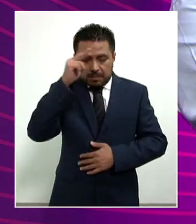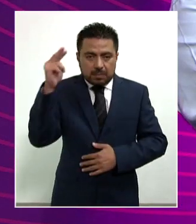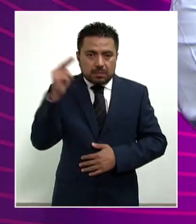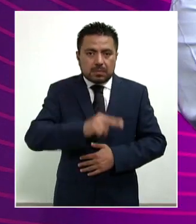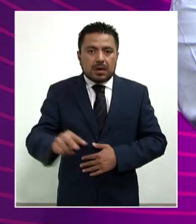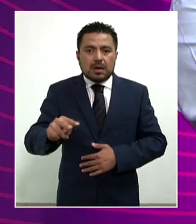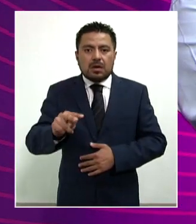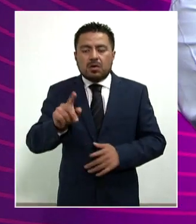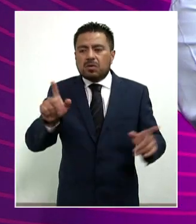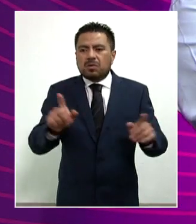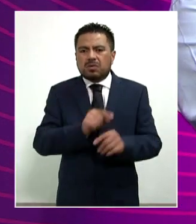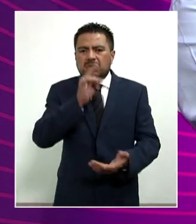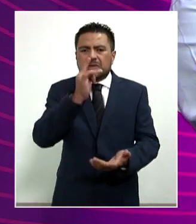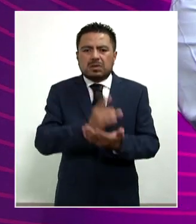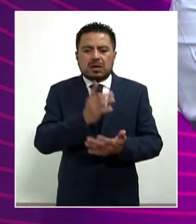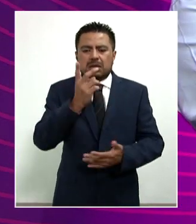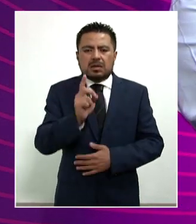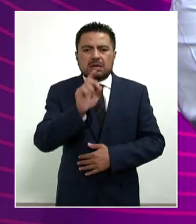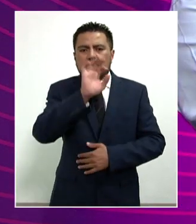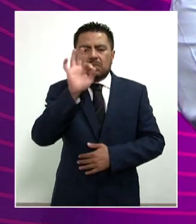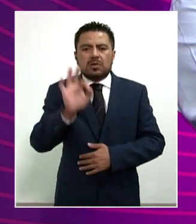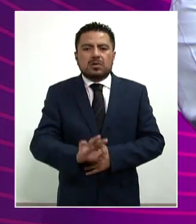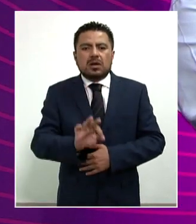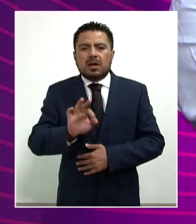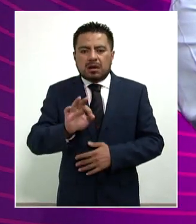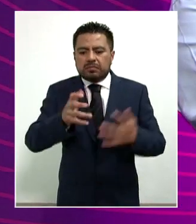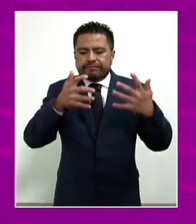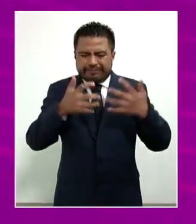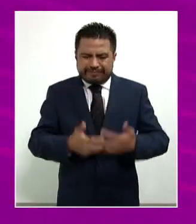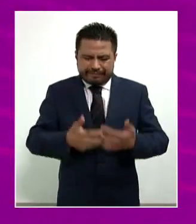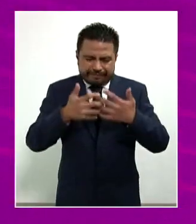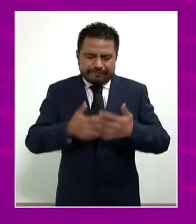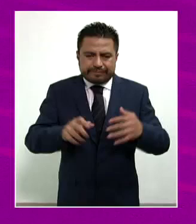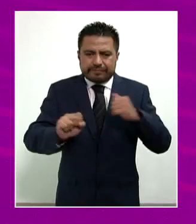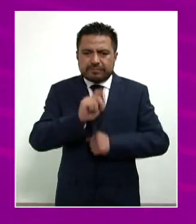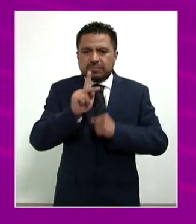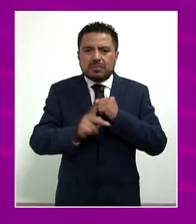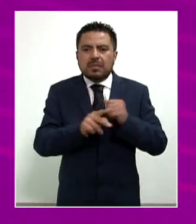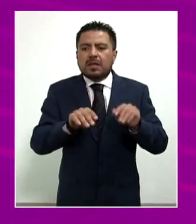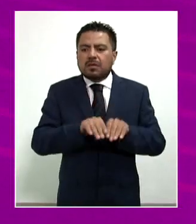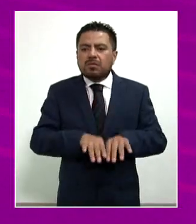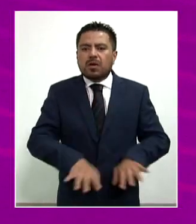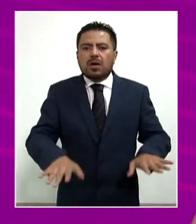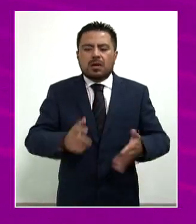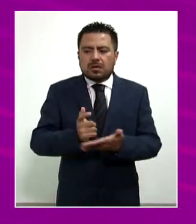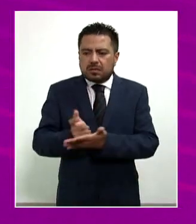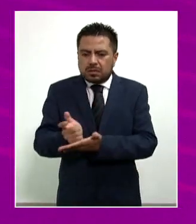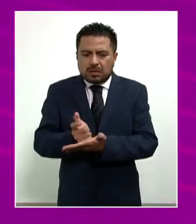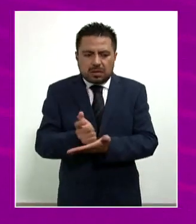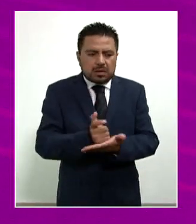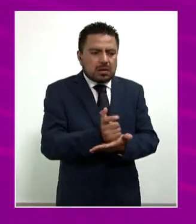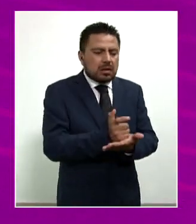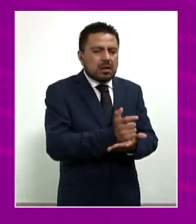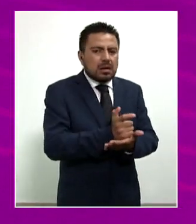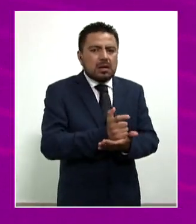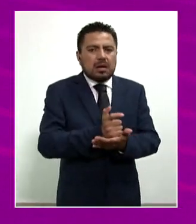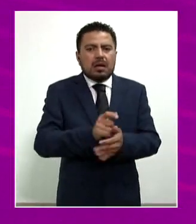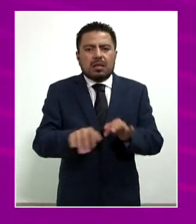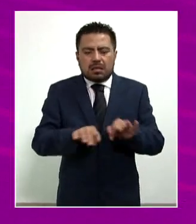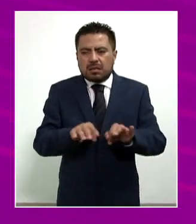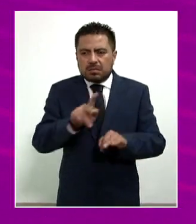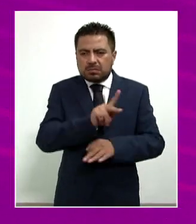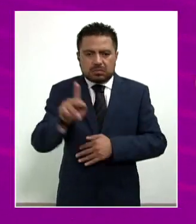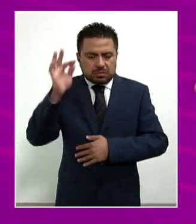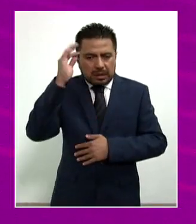México, solamente el 30% de todo lo que produce el país se reparte en sueldos, salarios y remuneraciones. Es